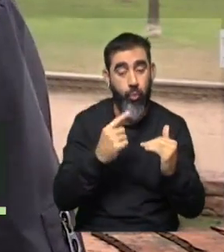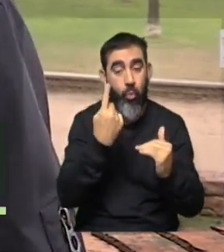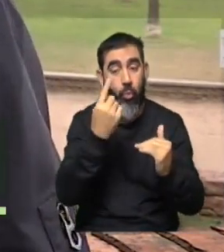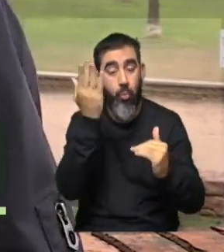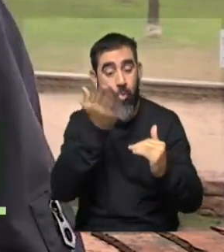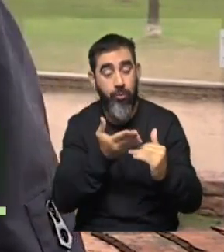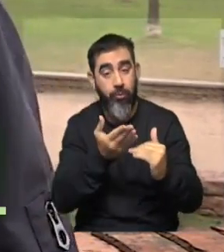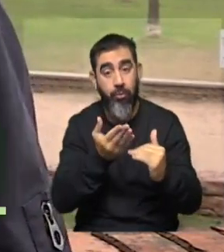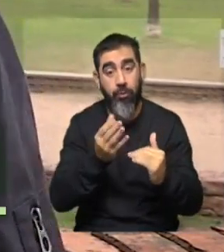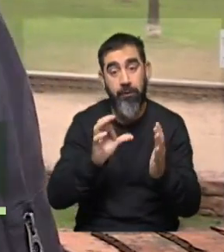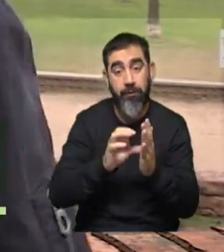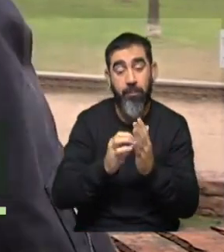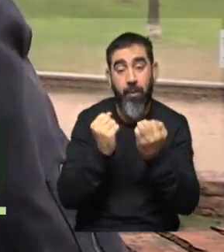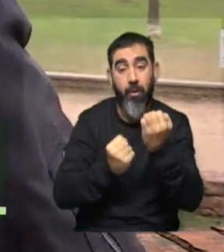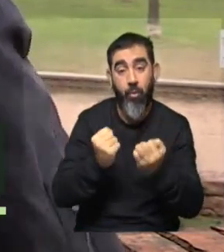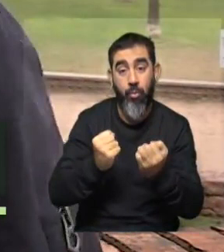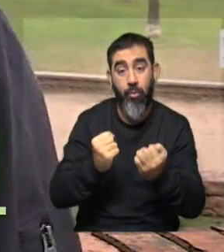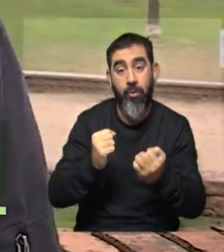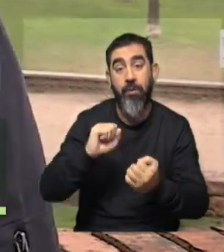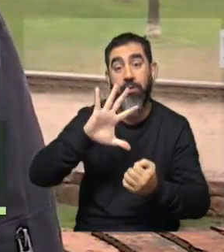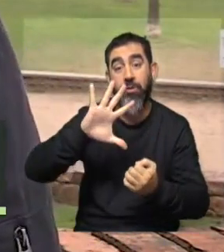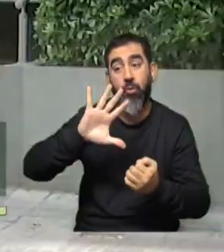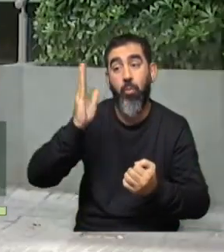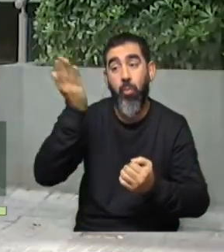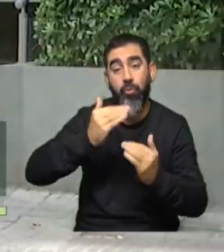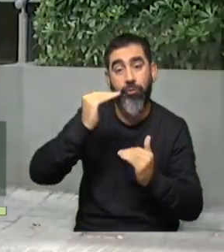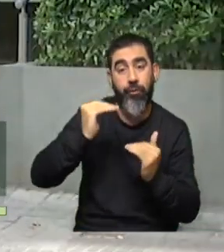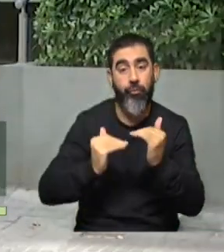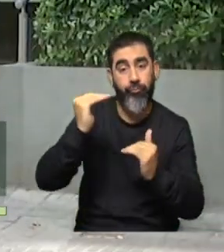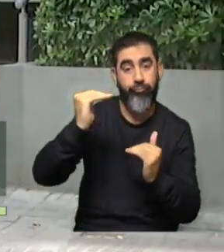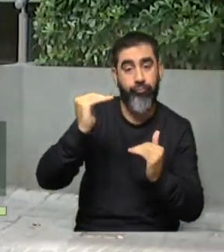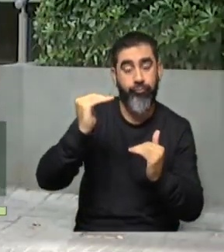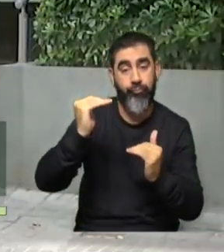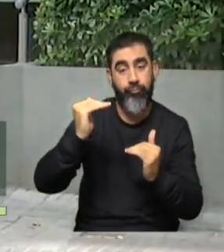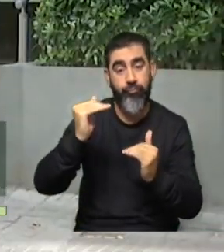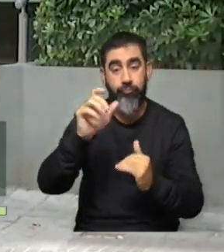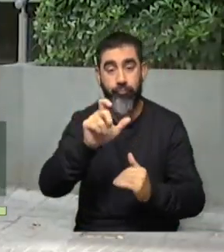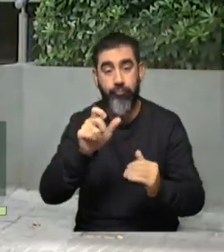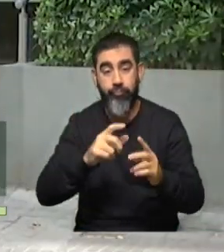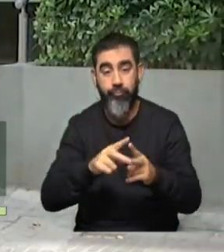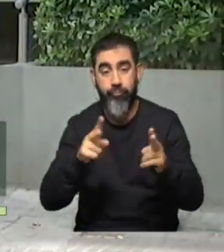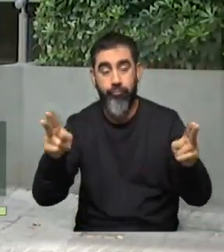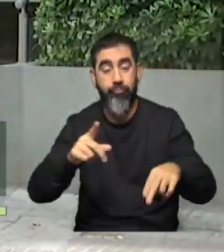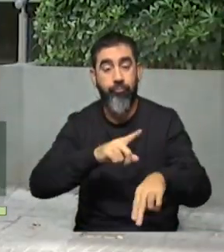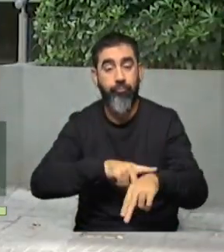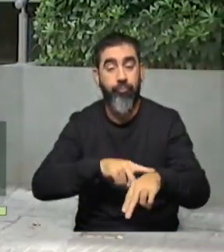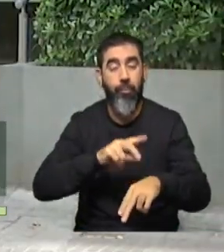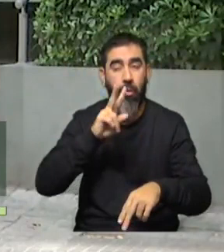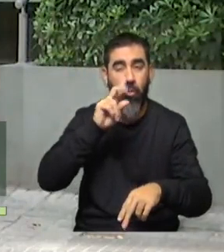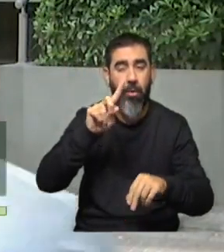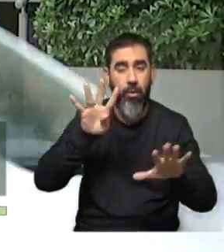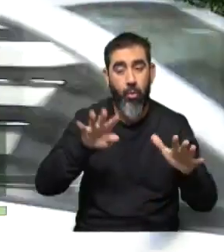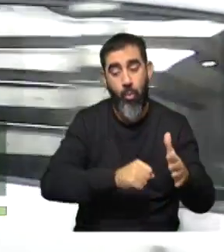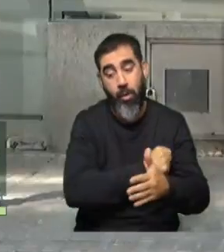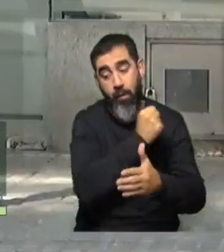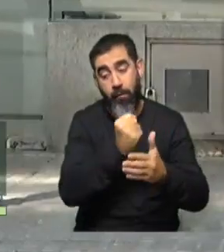porcentual mientras el sistema financiero creció cinco puntos y esto sí lo vemos en un periodo un poco más largo como desde el 2019 para